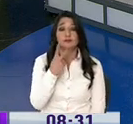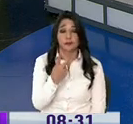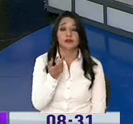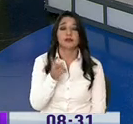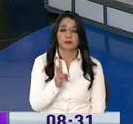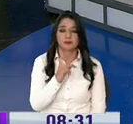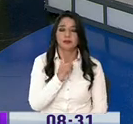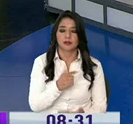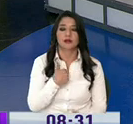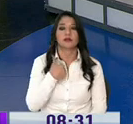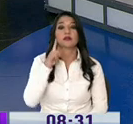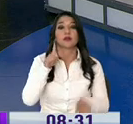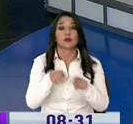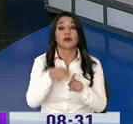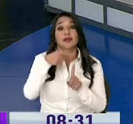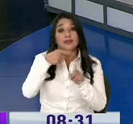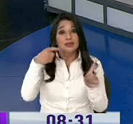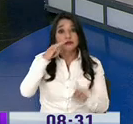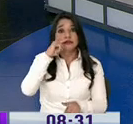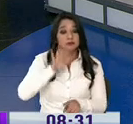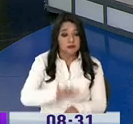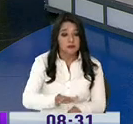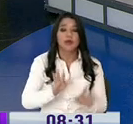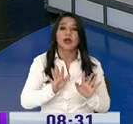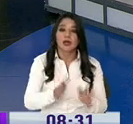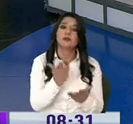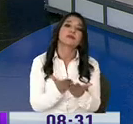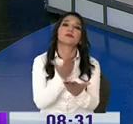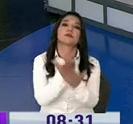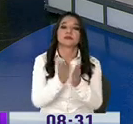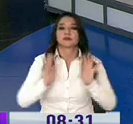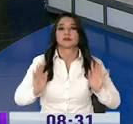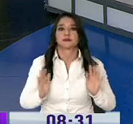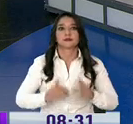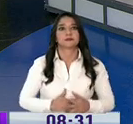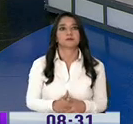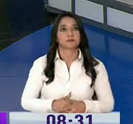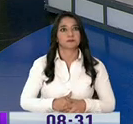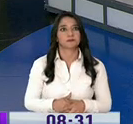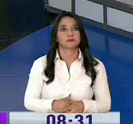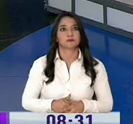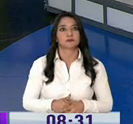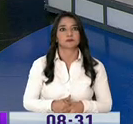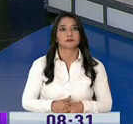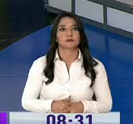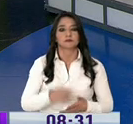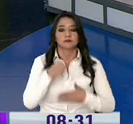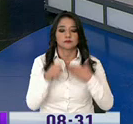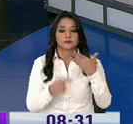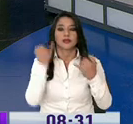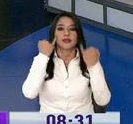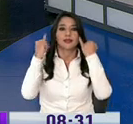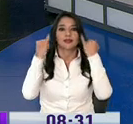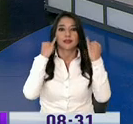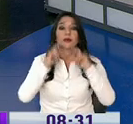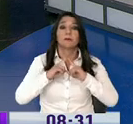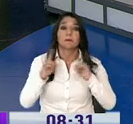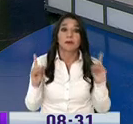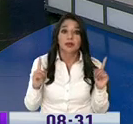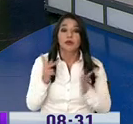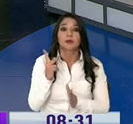acuerdo, desde chiquitos ahí dejamos para la convivencia. Planteada la duda. Hemos dado tantas ideas, pero ¿sabe qué